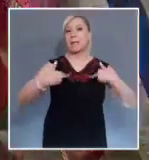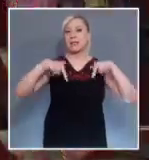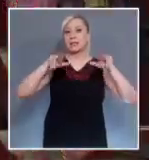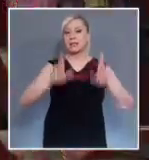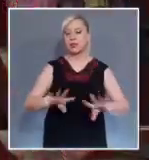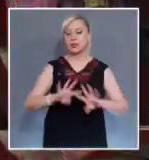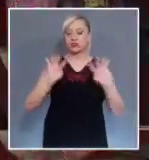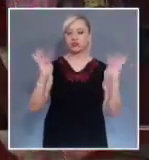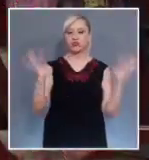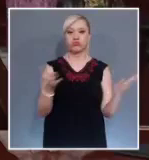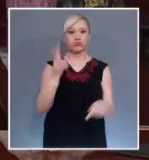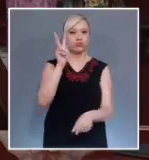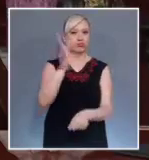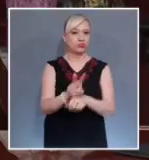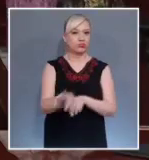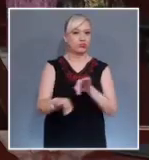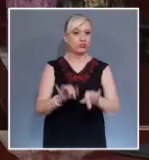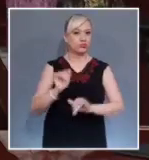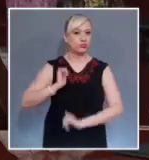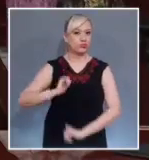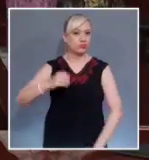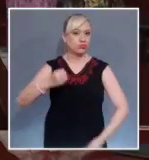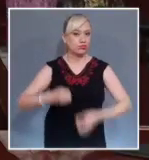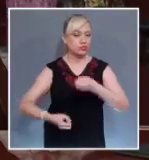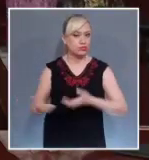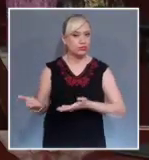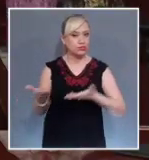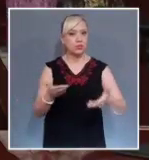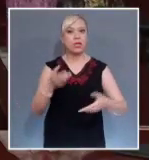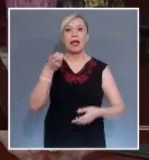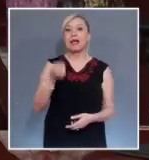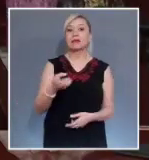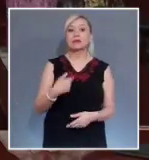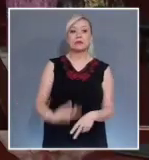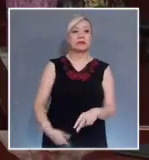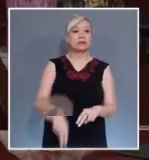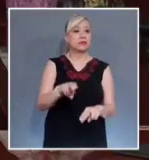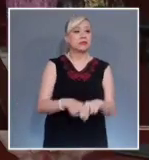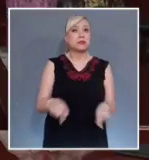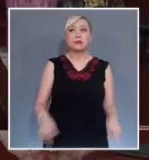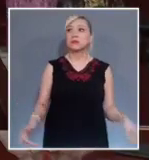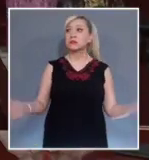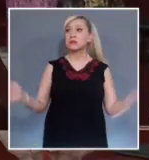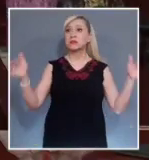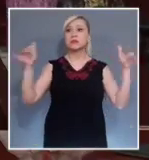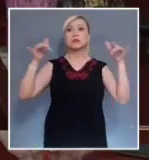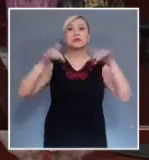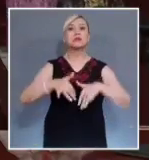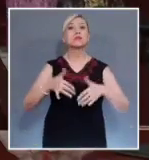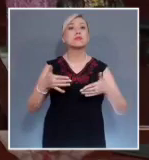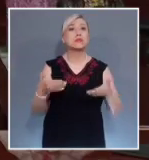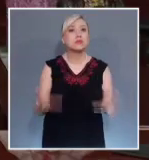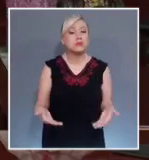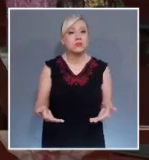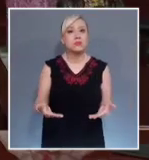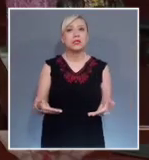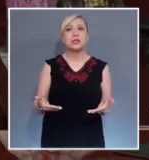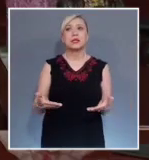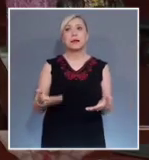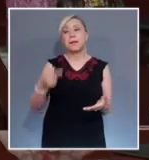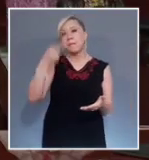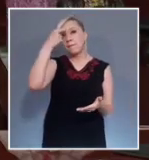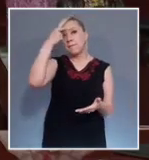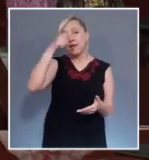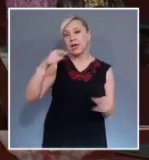y en esta Cumbre judicial iberoamericana se se trató un eje temático